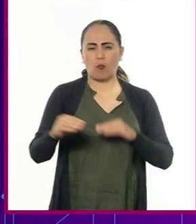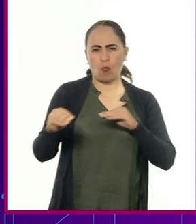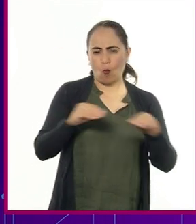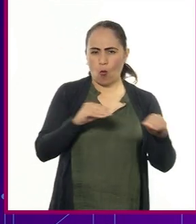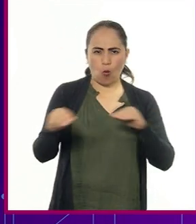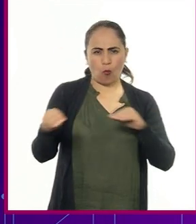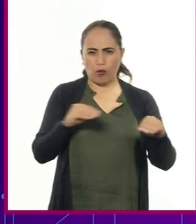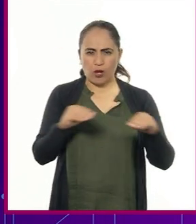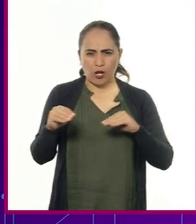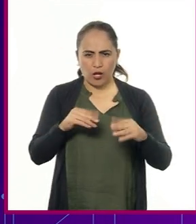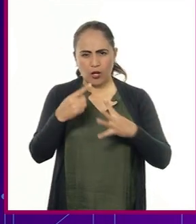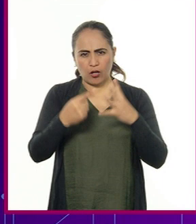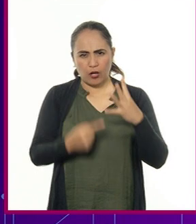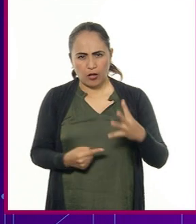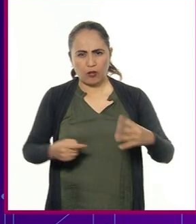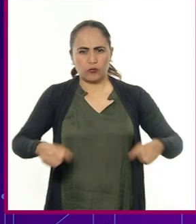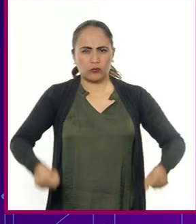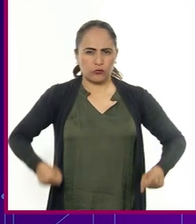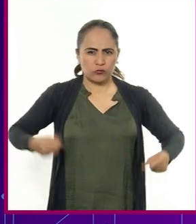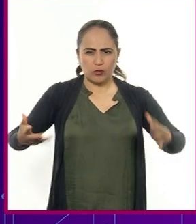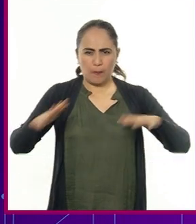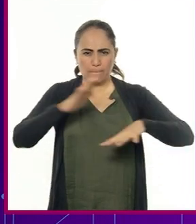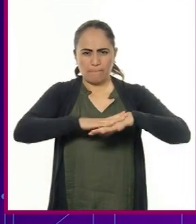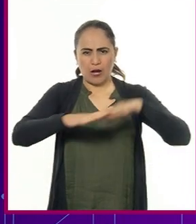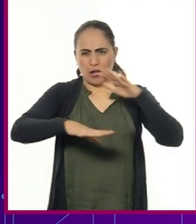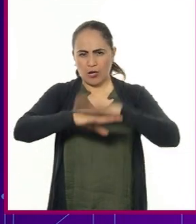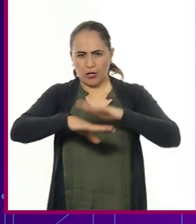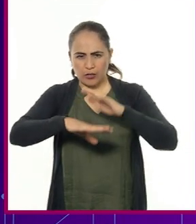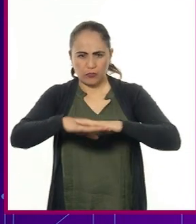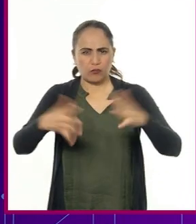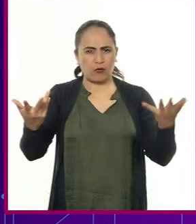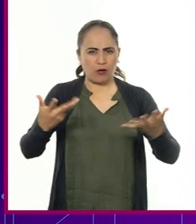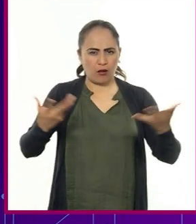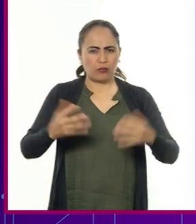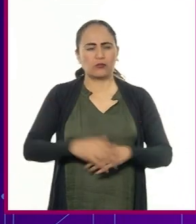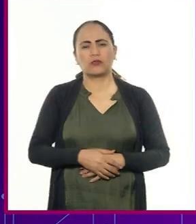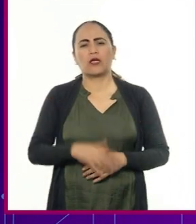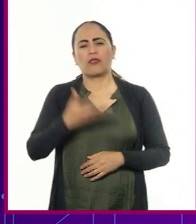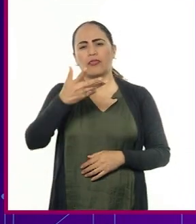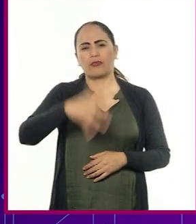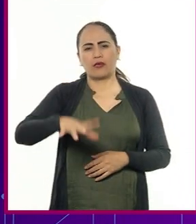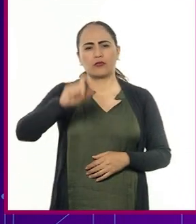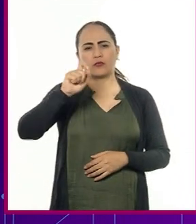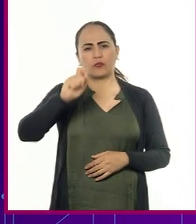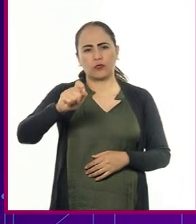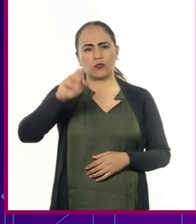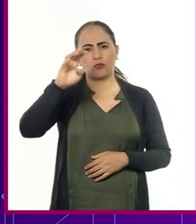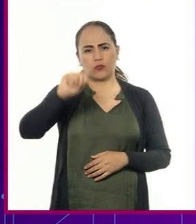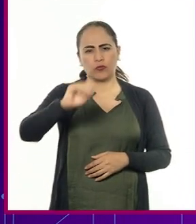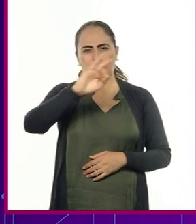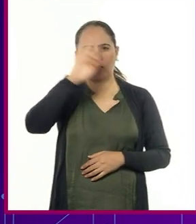como moverse, usar brazos o manos, el 10.9%, siendo así